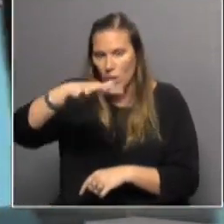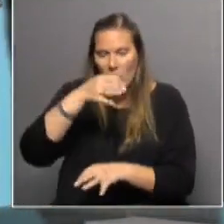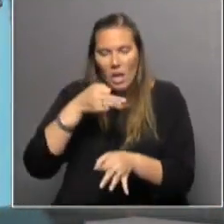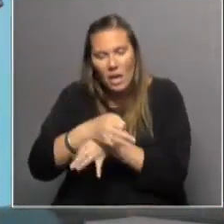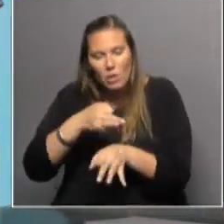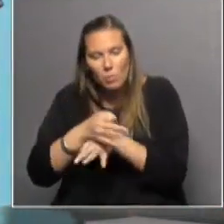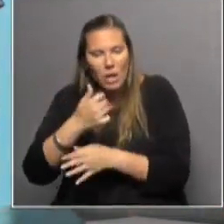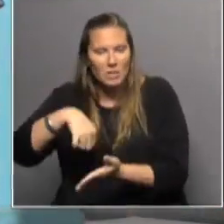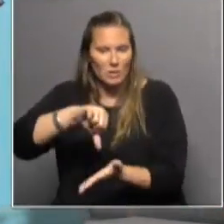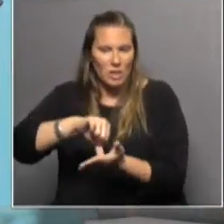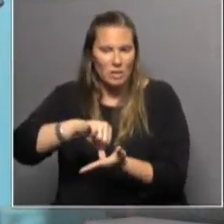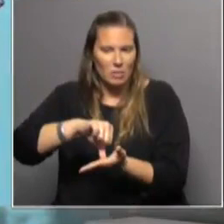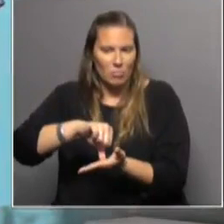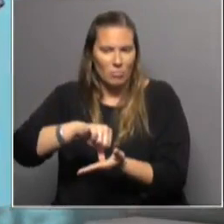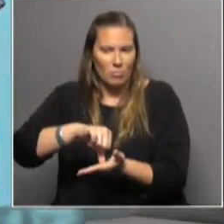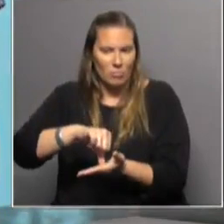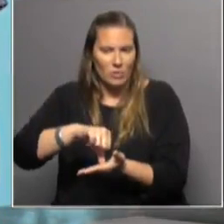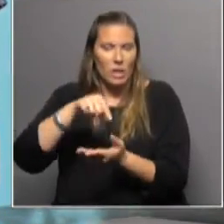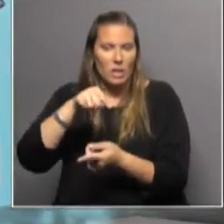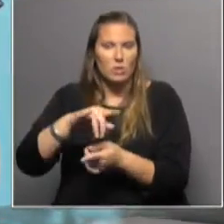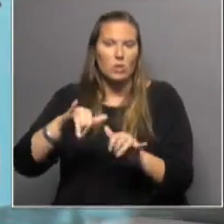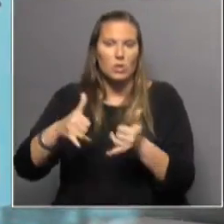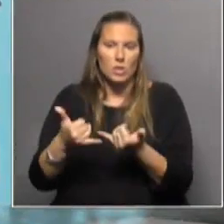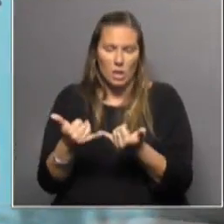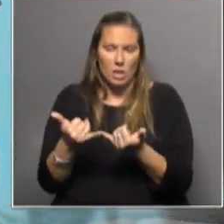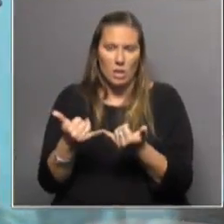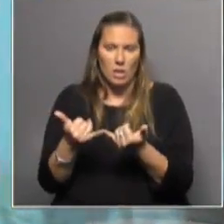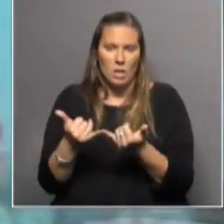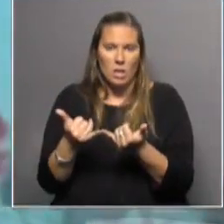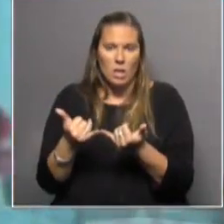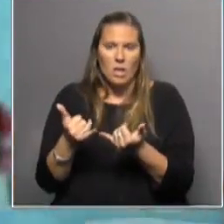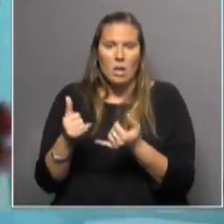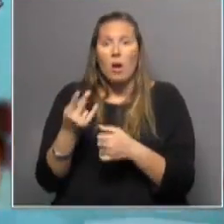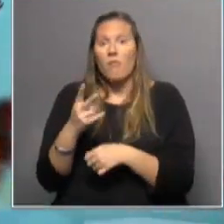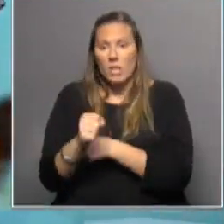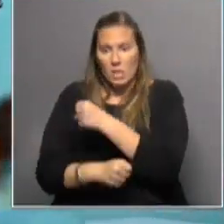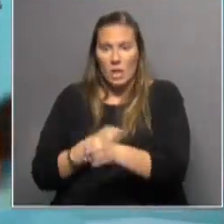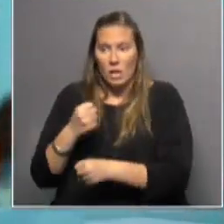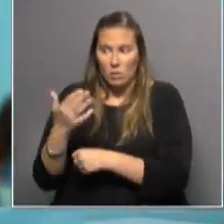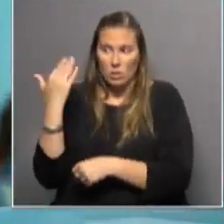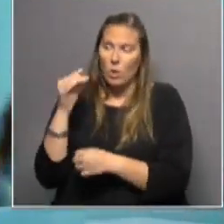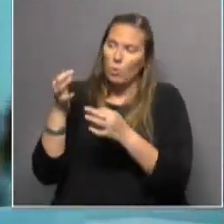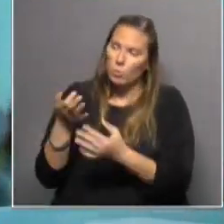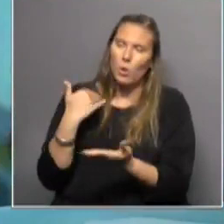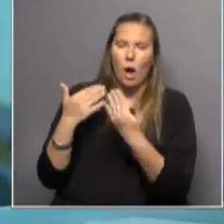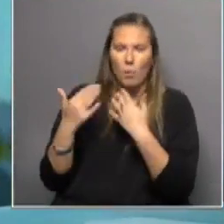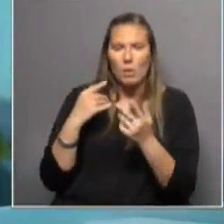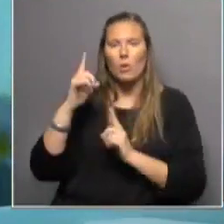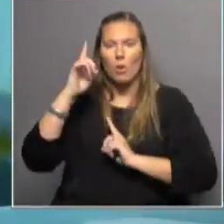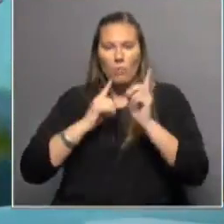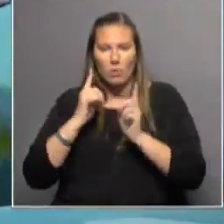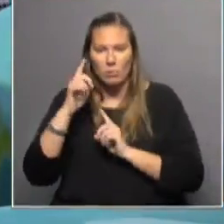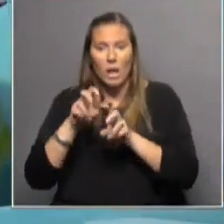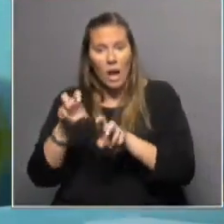ciudad que ya tiene una parte de él ya cumplió 20 años el otro día estábamos comentando con la facultad de